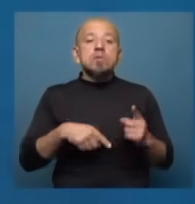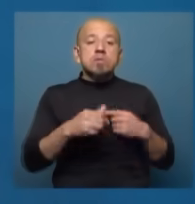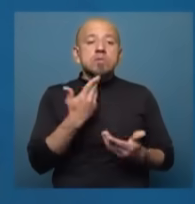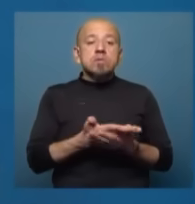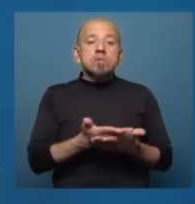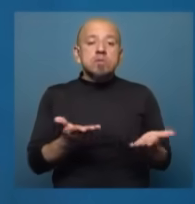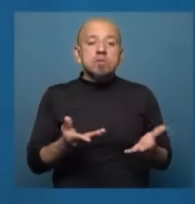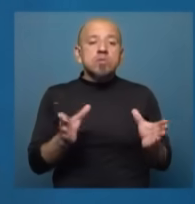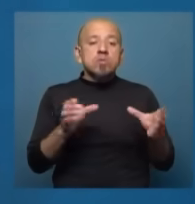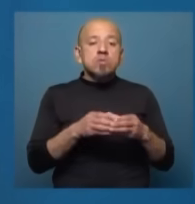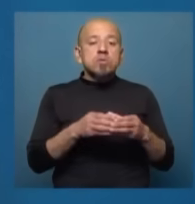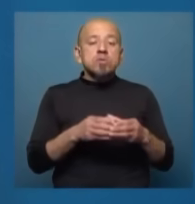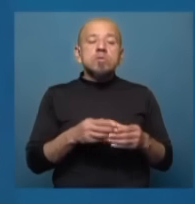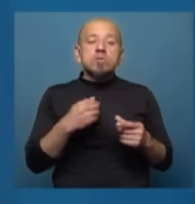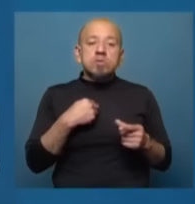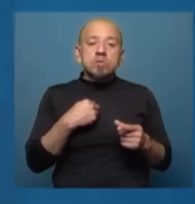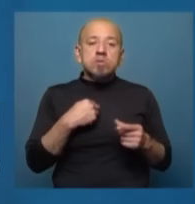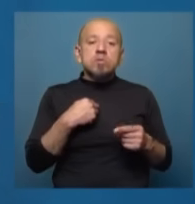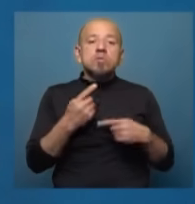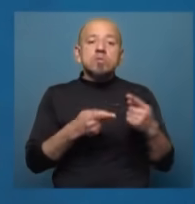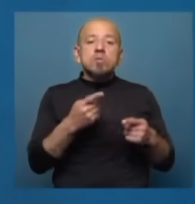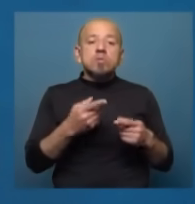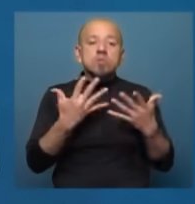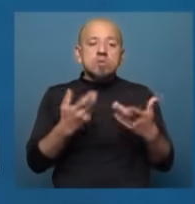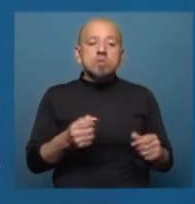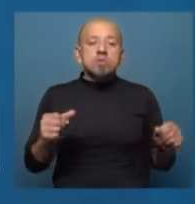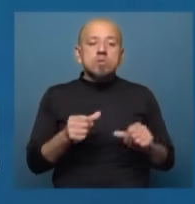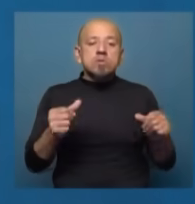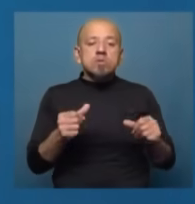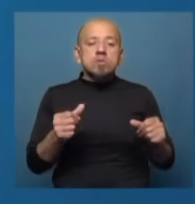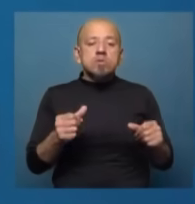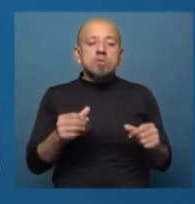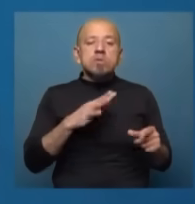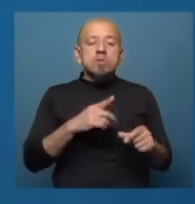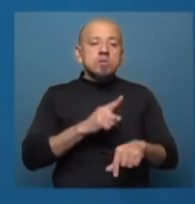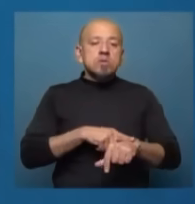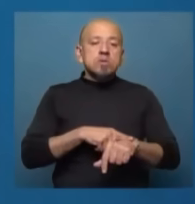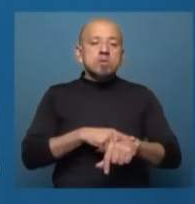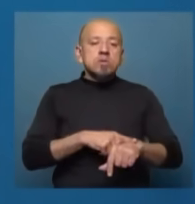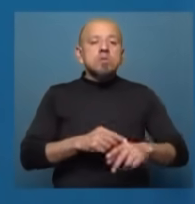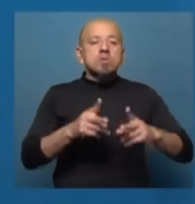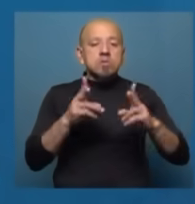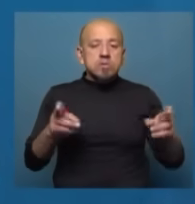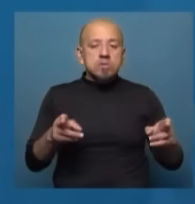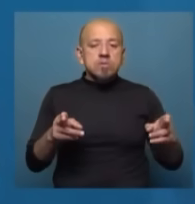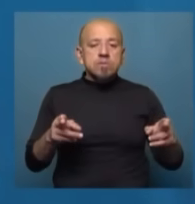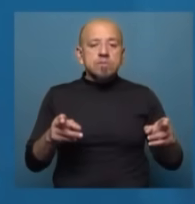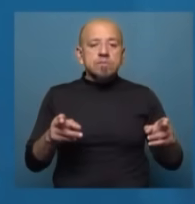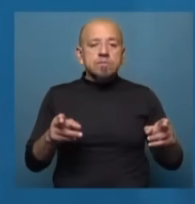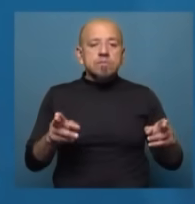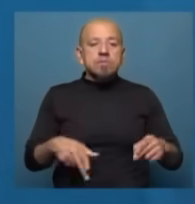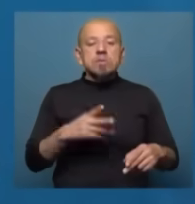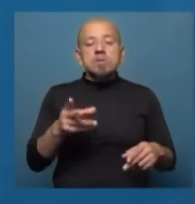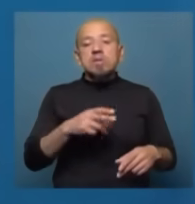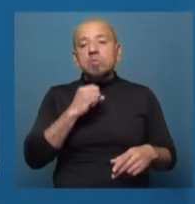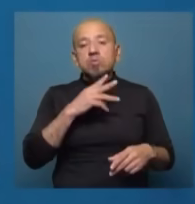presentado la comisión lo estamos igual queremos hacerlo Tenemos un cierto tiempo hay un plazo para hacerlo y las chinas que están